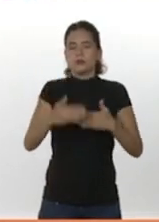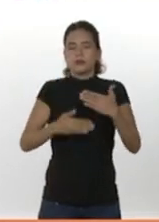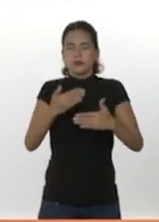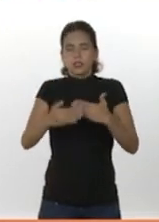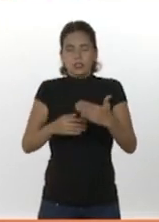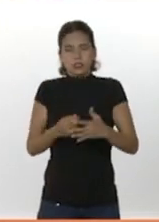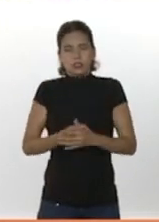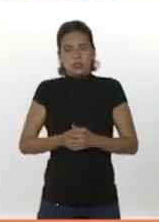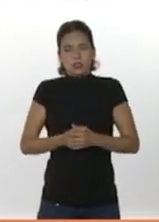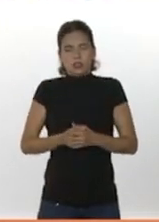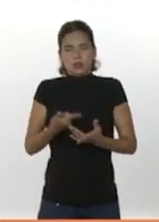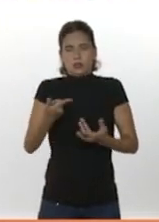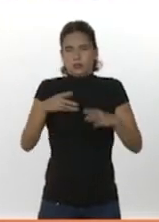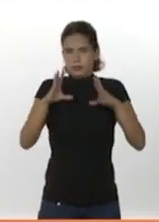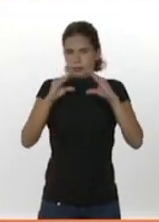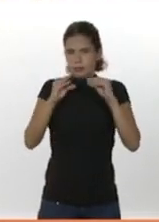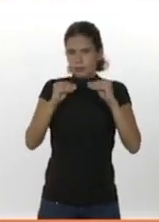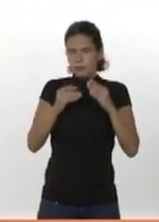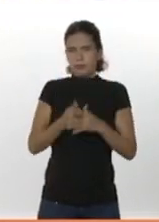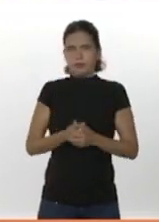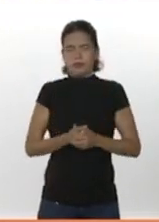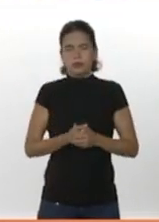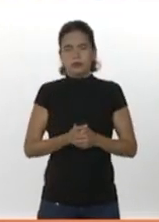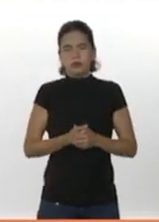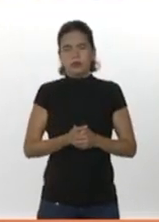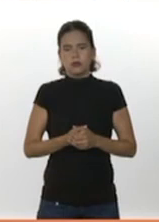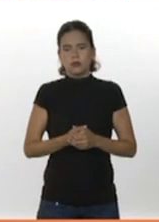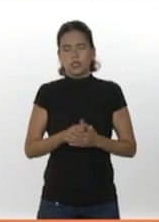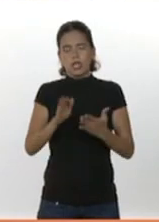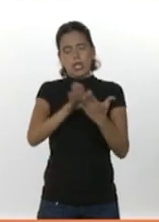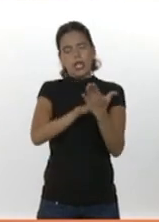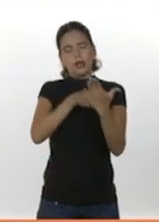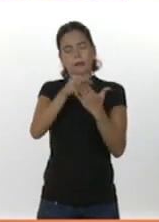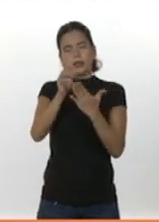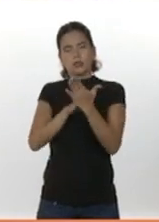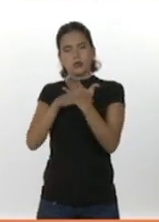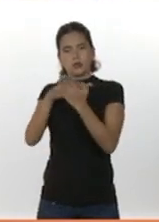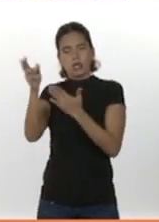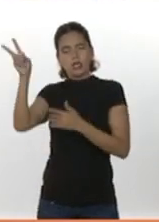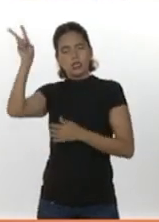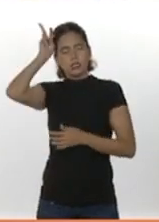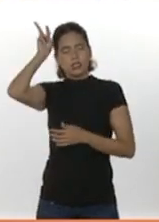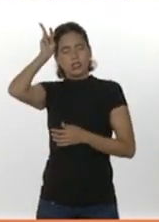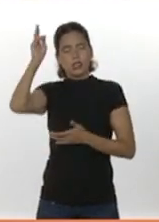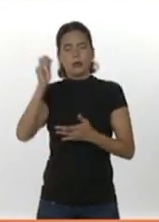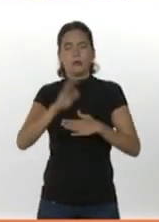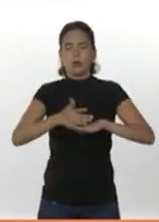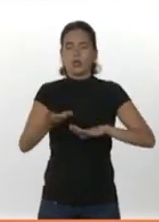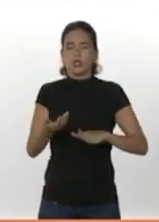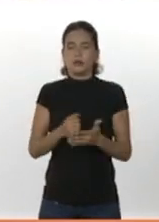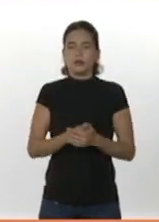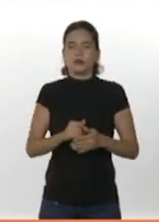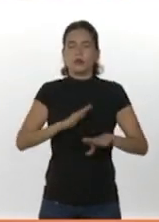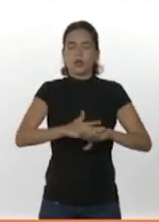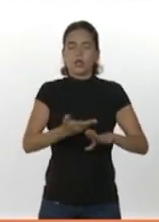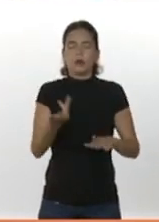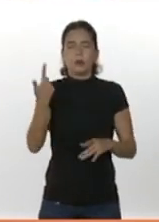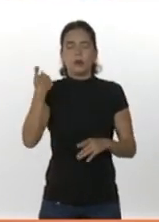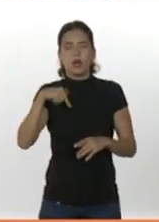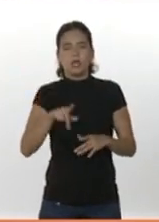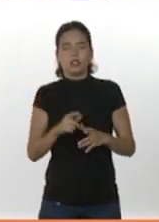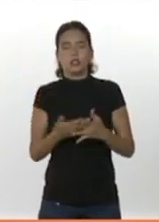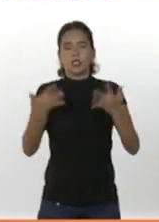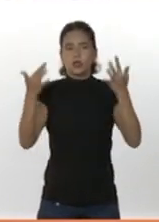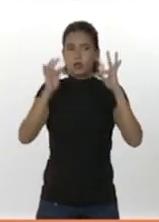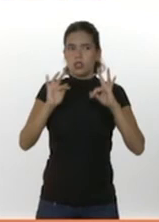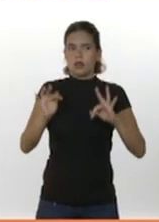vamos a conversar sobre la pintura indígena. ¿Por qué? Porque vamos a tener una